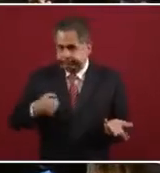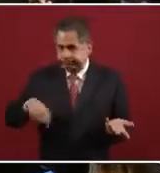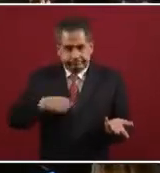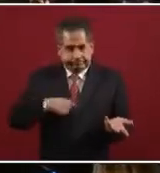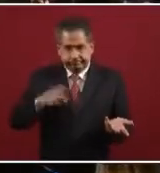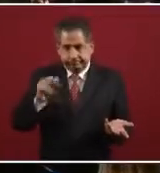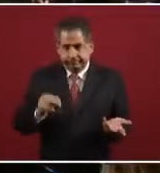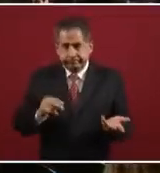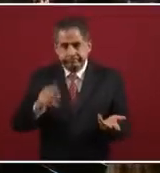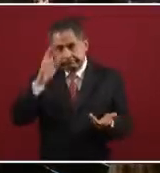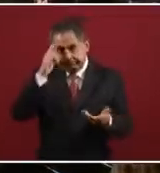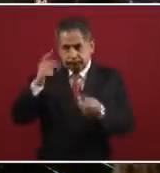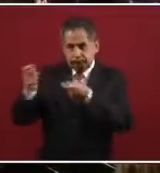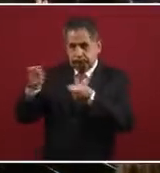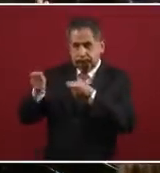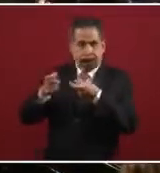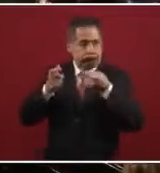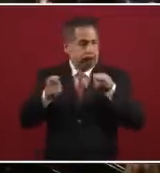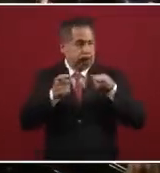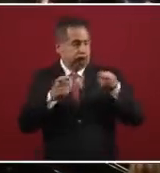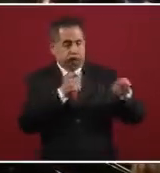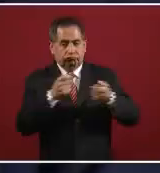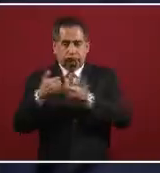hay división, hay equilibrio de poderes.